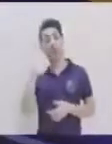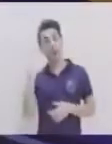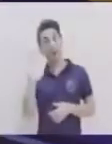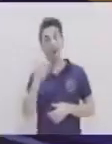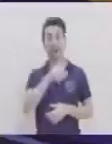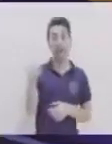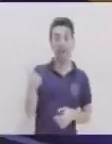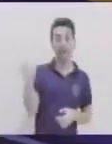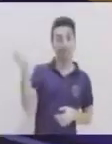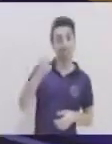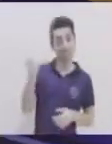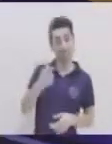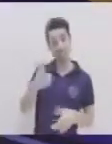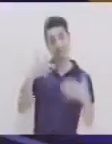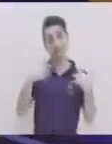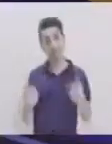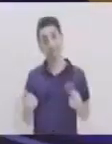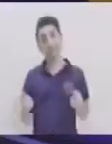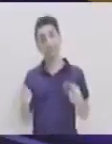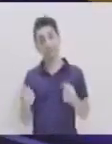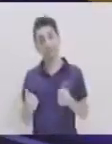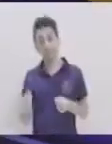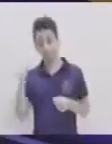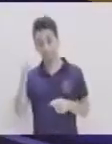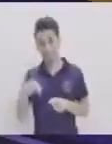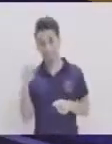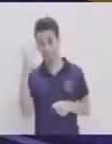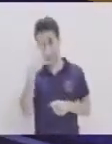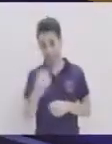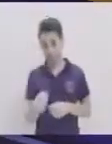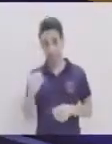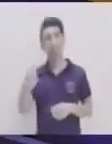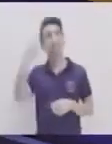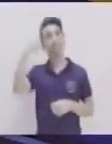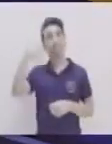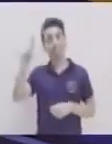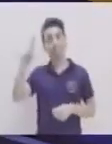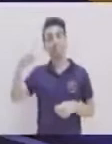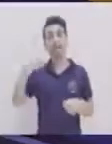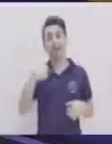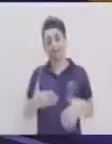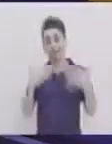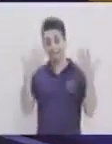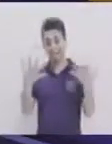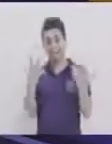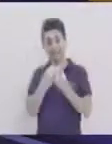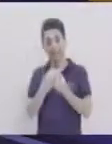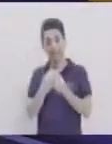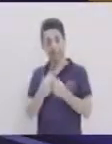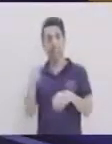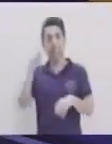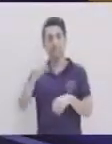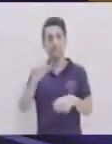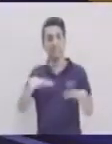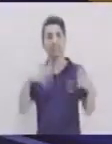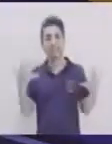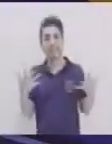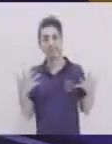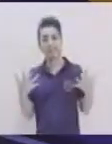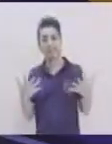Hola amigo, ¿cómo estás? ¡Qué lindo está el día! Vamos juntos a